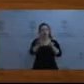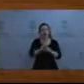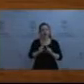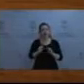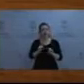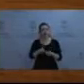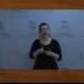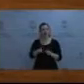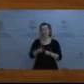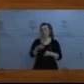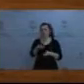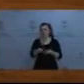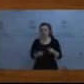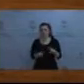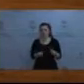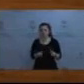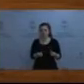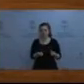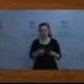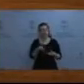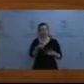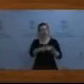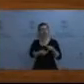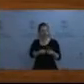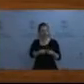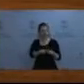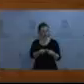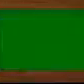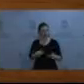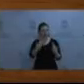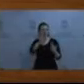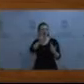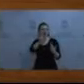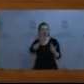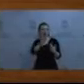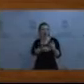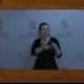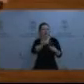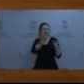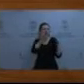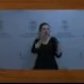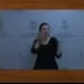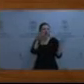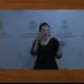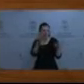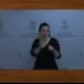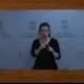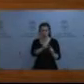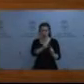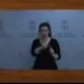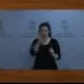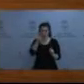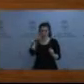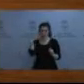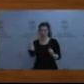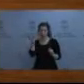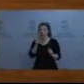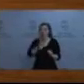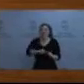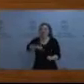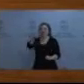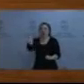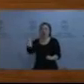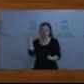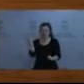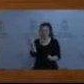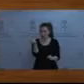empezado a utilizar, permítanme la palabra entre comillas, el año pasado, ni el anterior. No, no, es que cuando